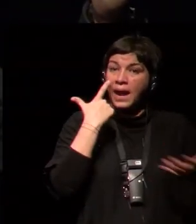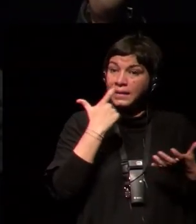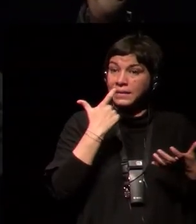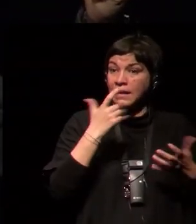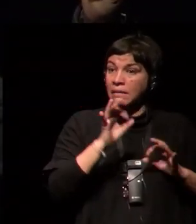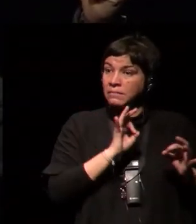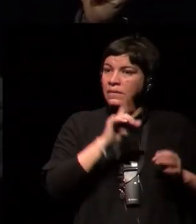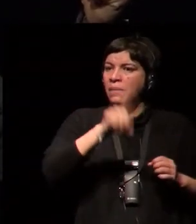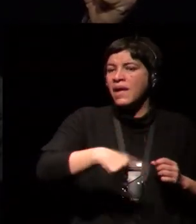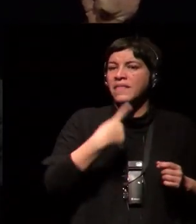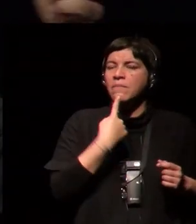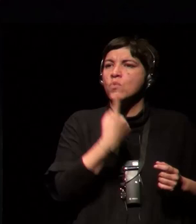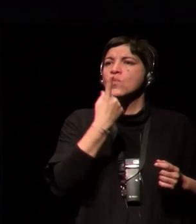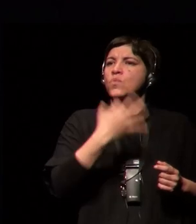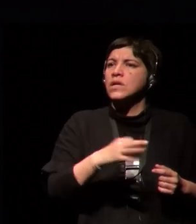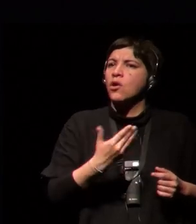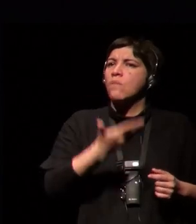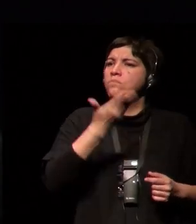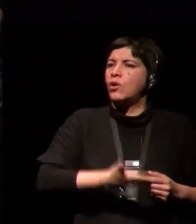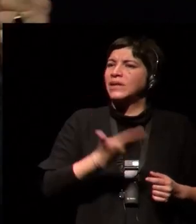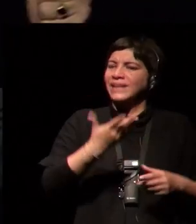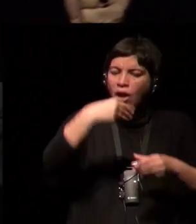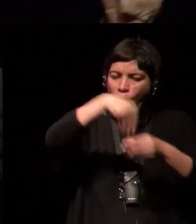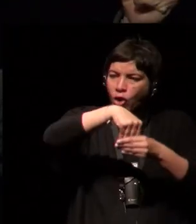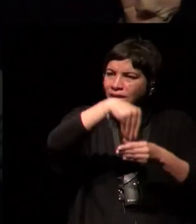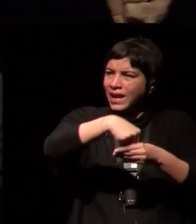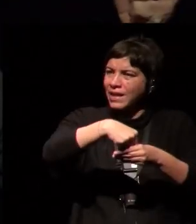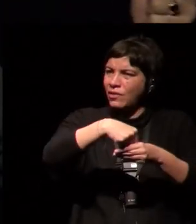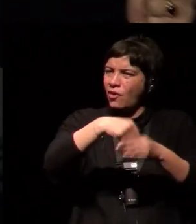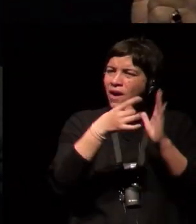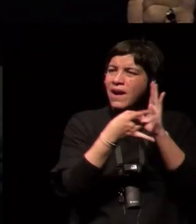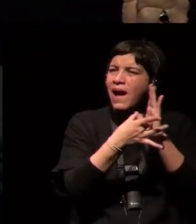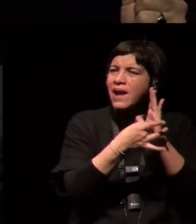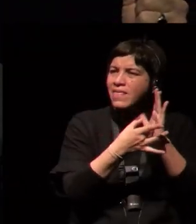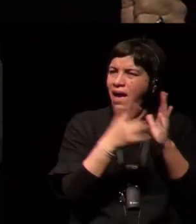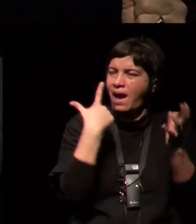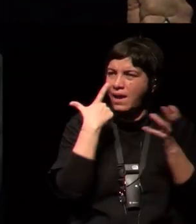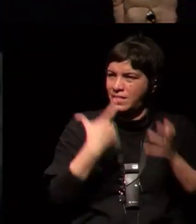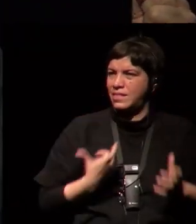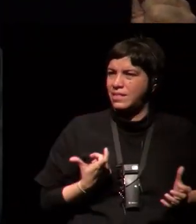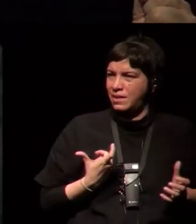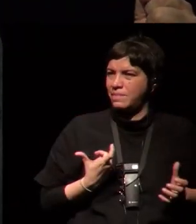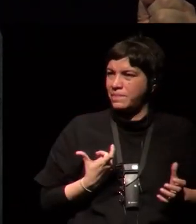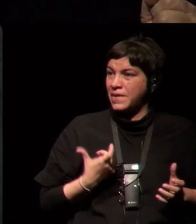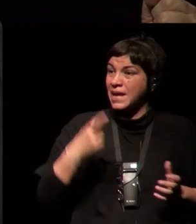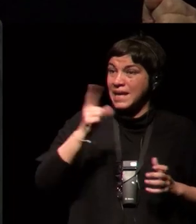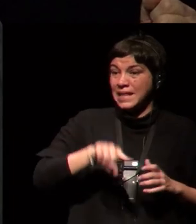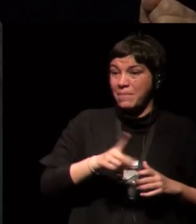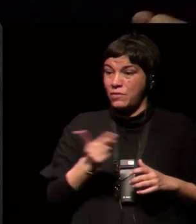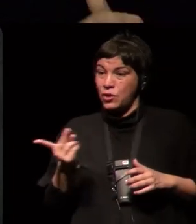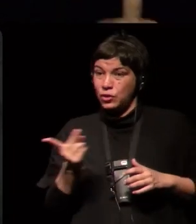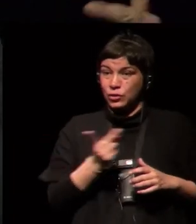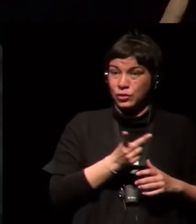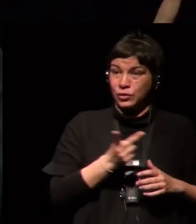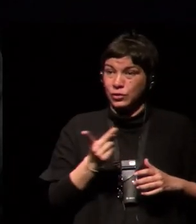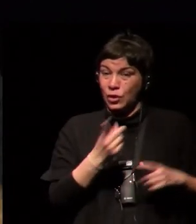el contenido artístico, la calidad de ese arte y la tensión entre esas dos cosas, entre los dos elementos. Esto es lo que hace